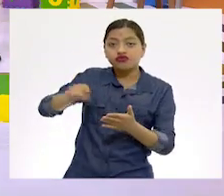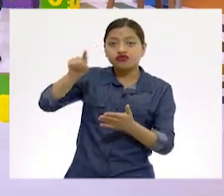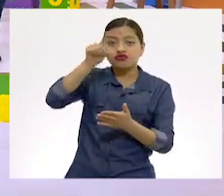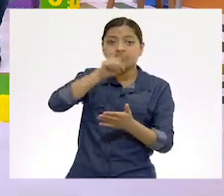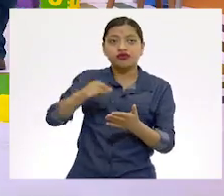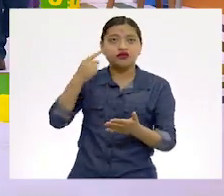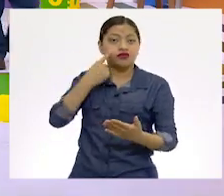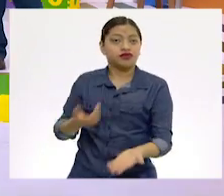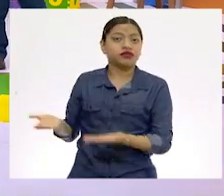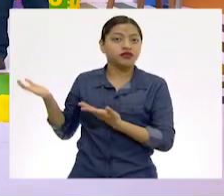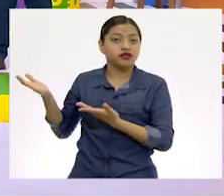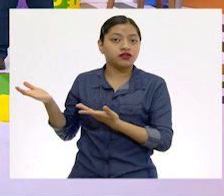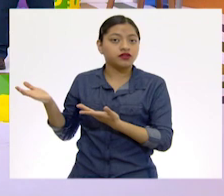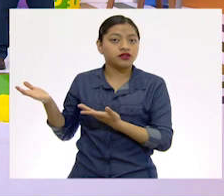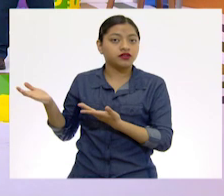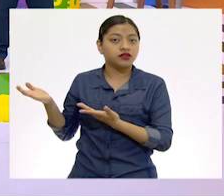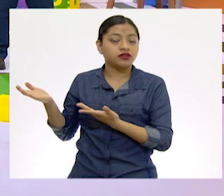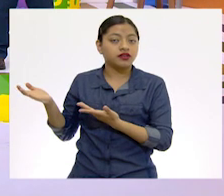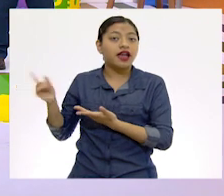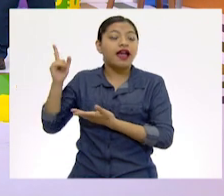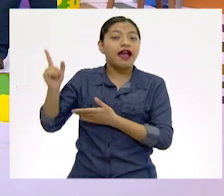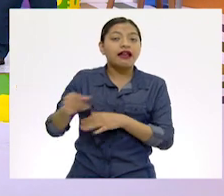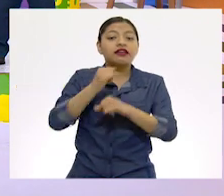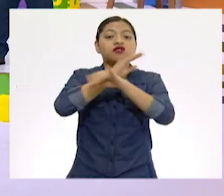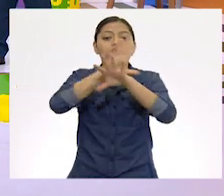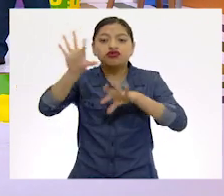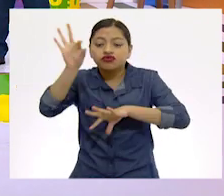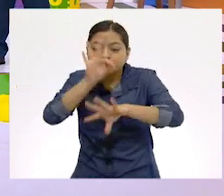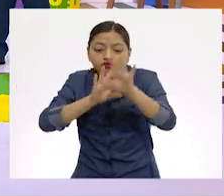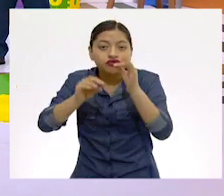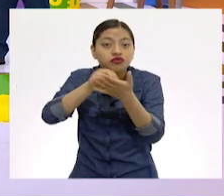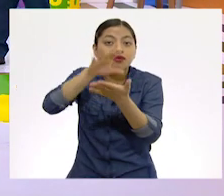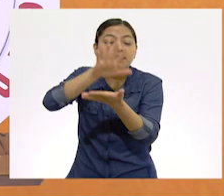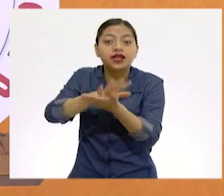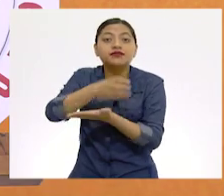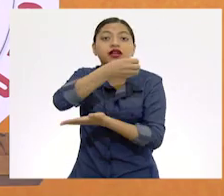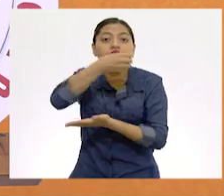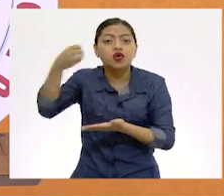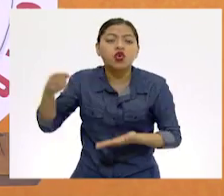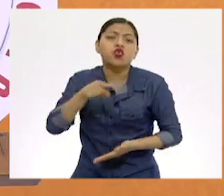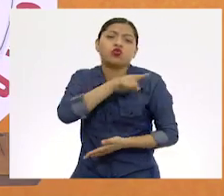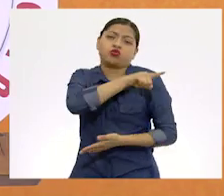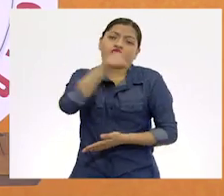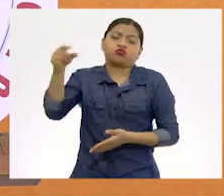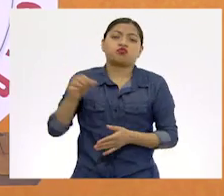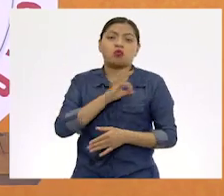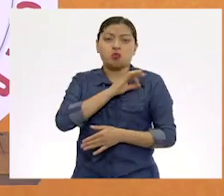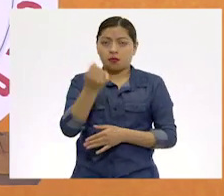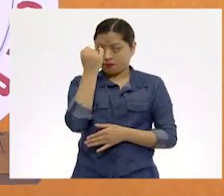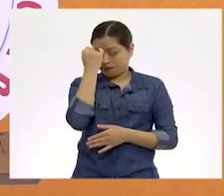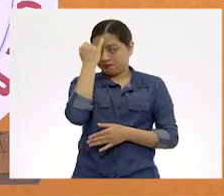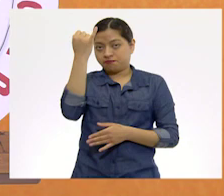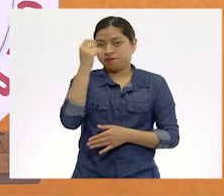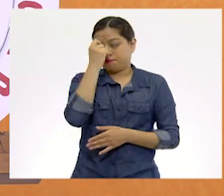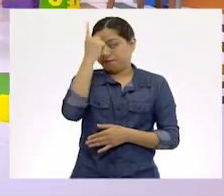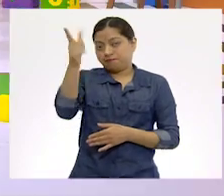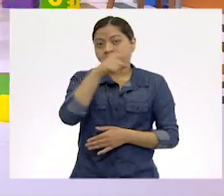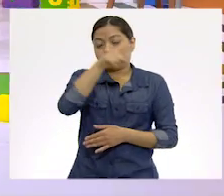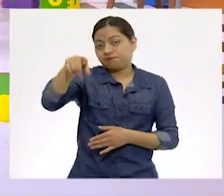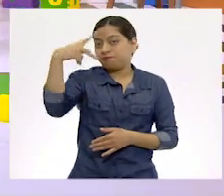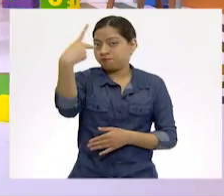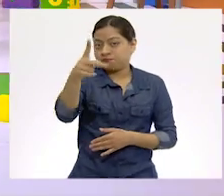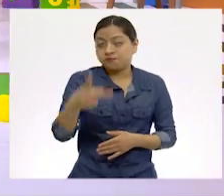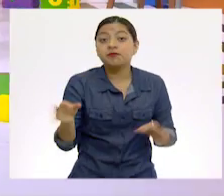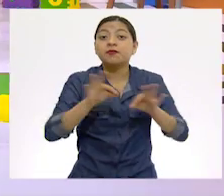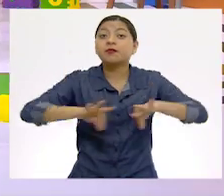colocan y les va a quedar un organizador como este, o mejor aún, pueden inventar su propio organizador. Lo importante